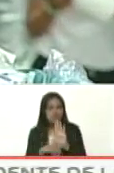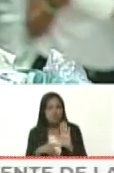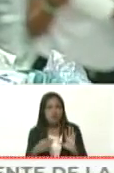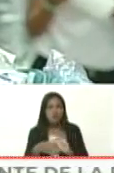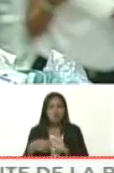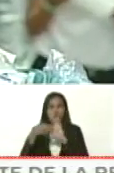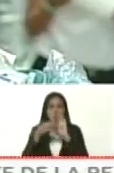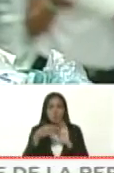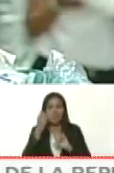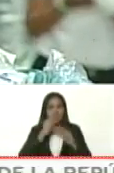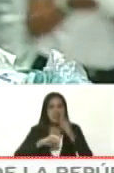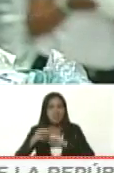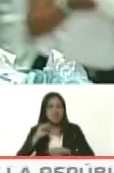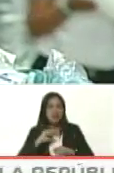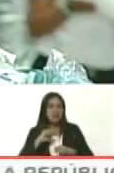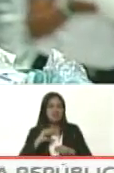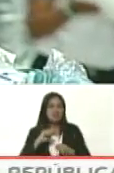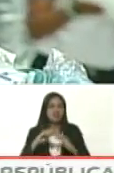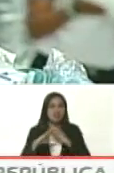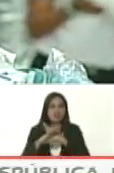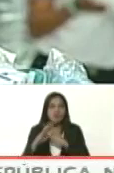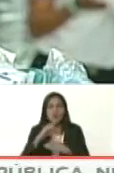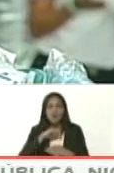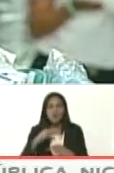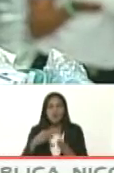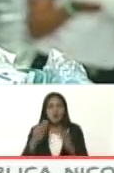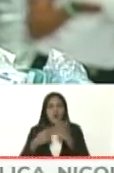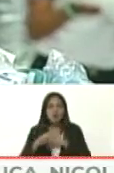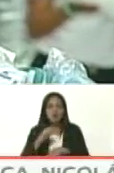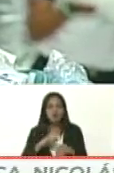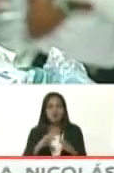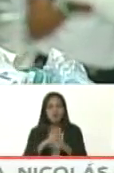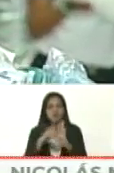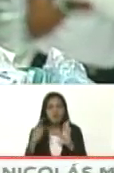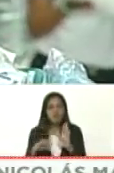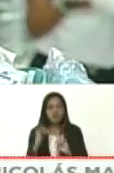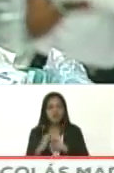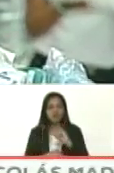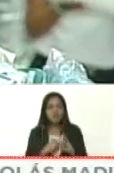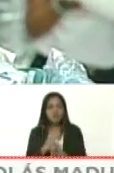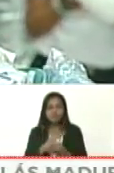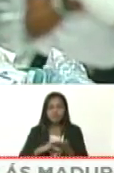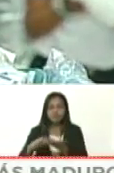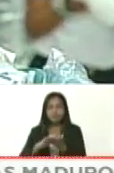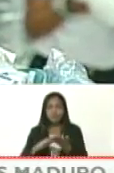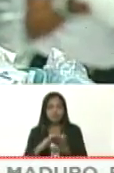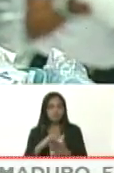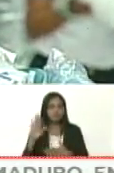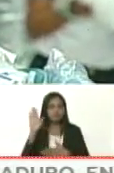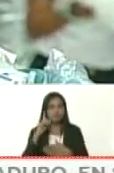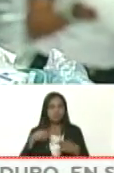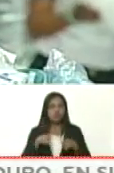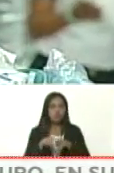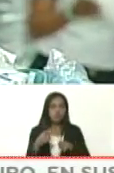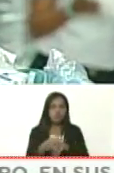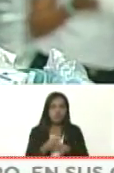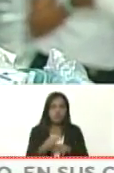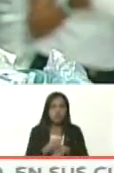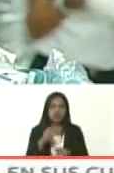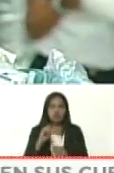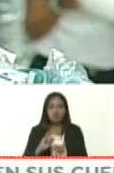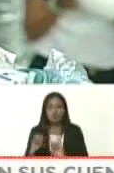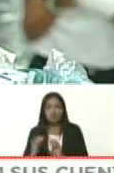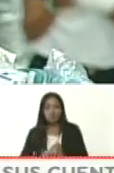para la defensa del multilateralismo y para la defensa del derecho internacional. Ratificaron su compromiso con el gobierno que usted